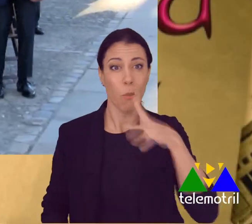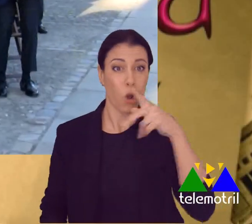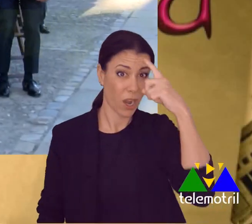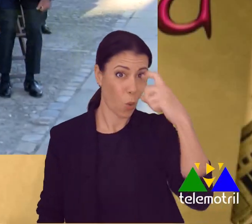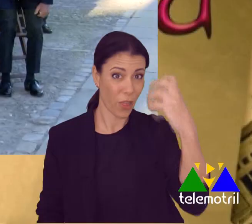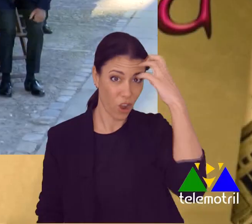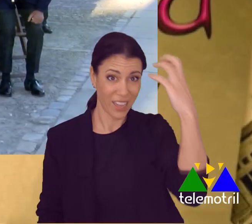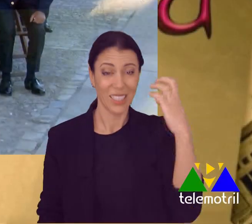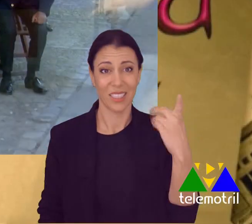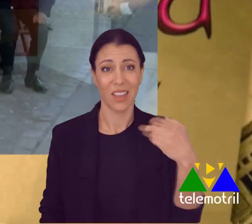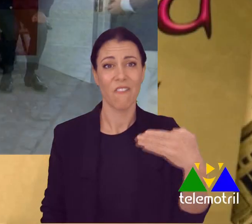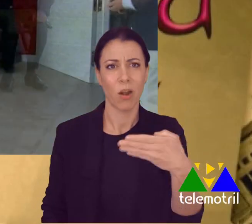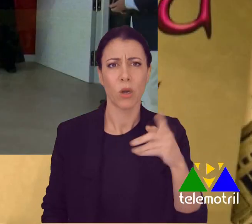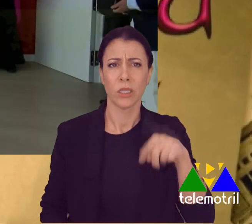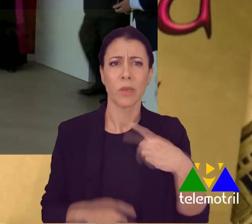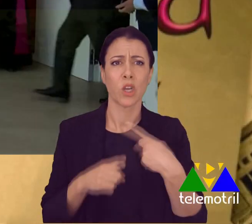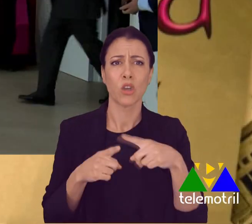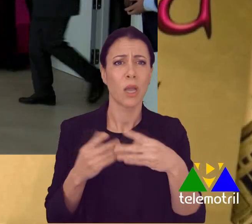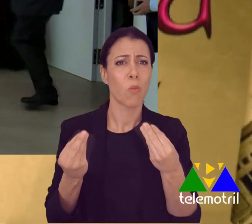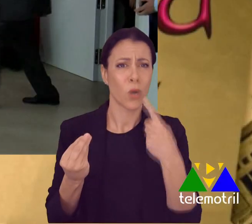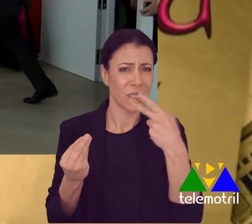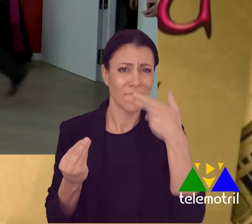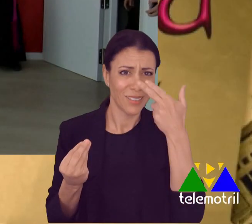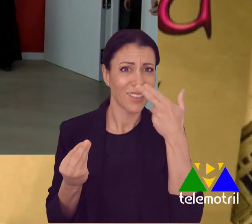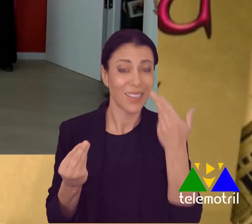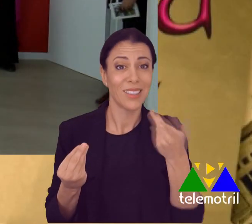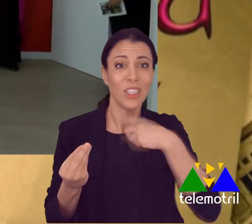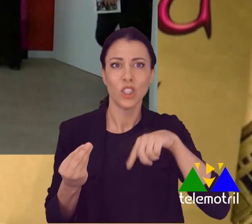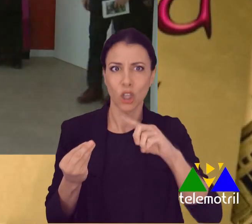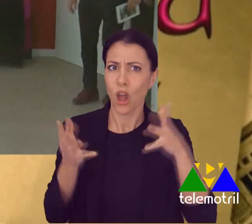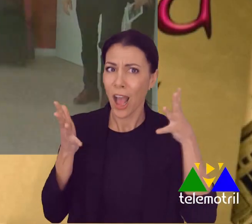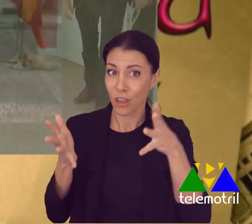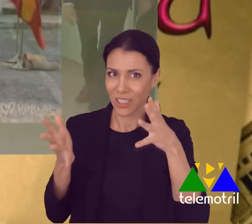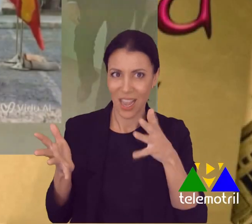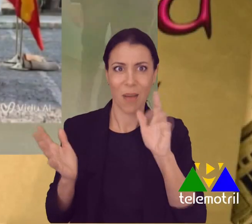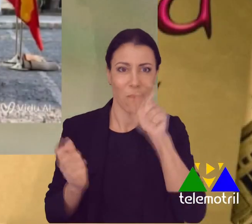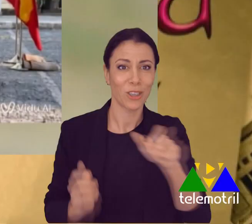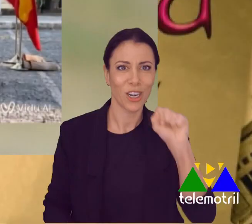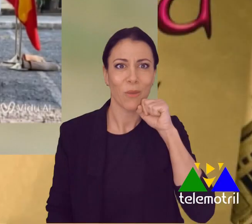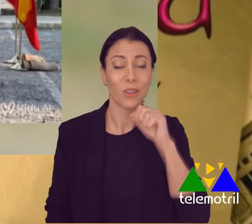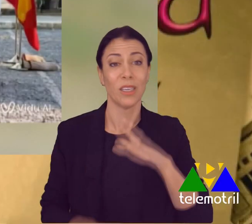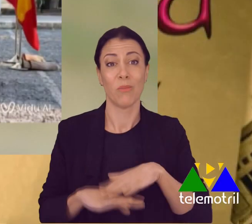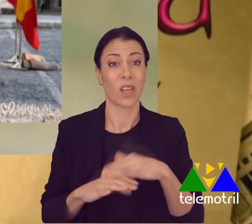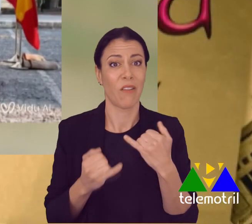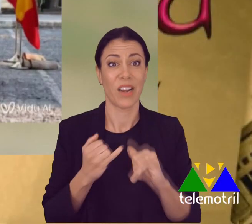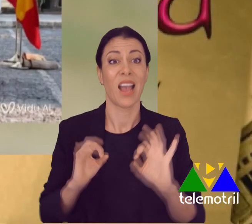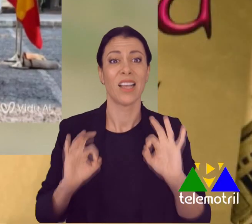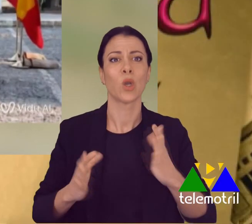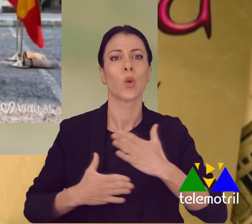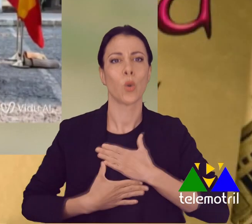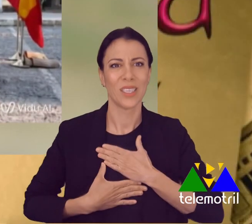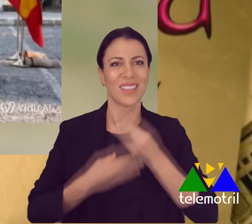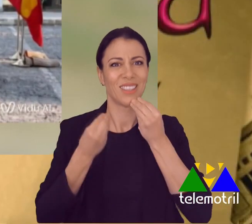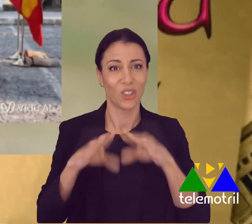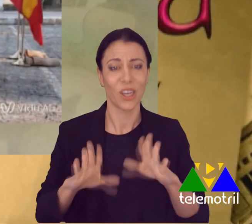Balduino y, bueno, pues con cositas muy interesantes que ver y que le recomendamos, lógicamente, a todos los motrileños, puesto que, al fin y al cabo, es nuestra historia. Y